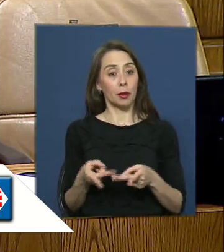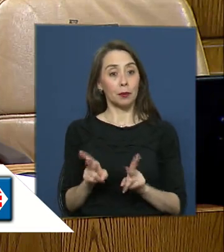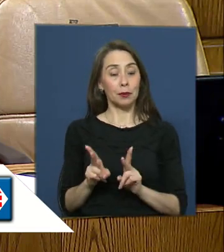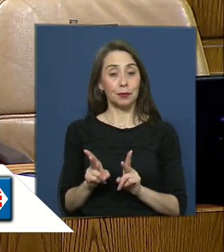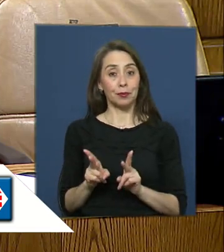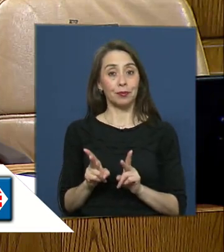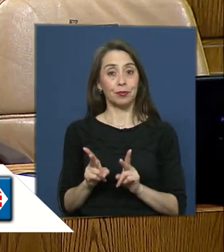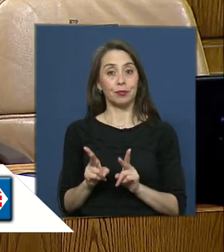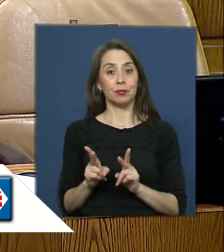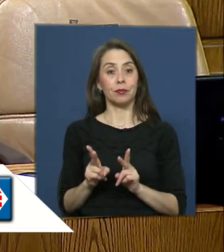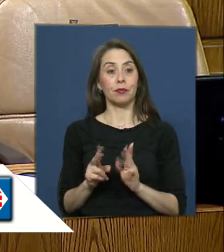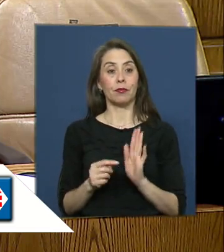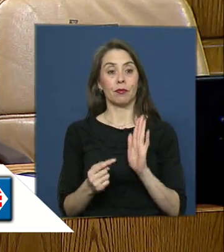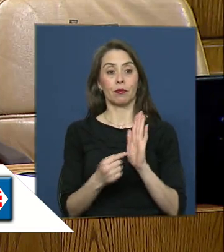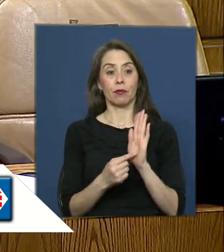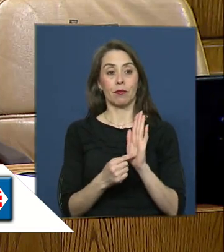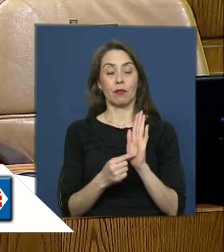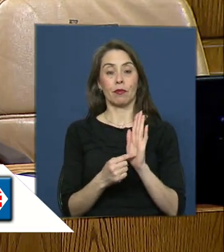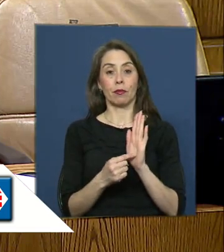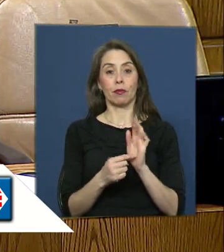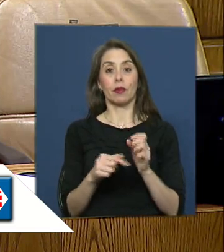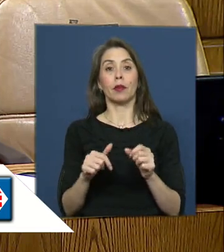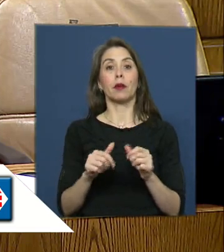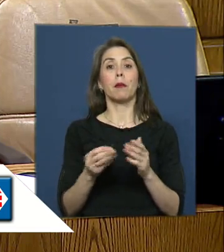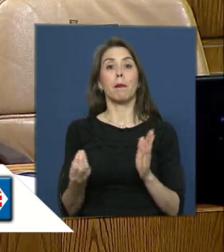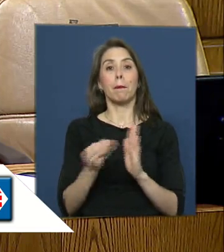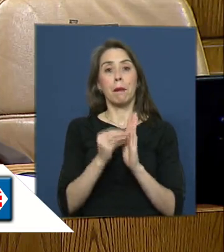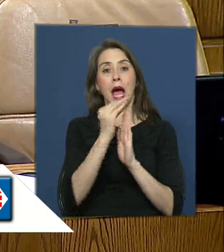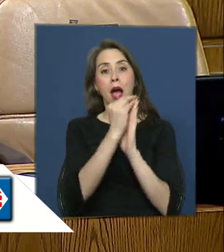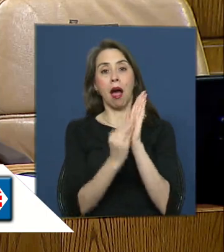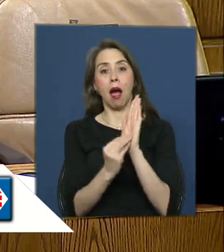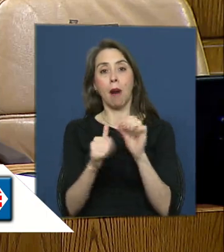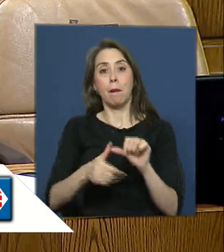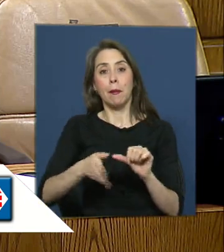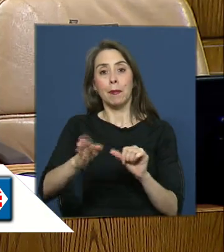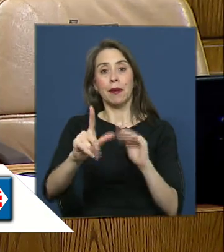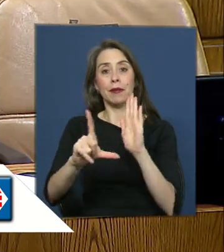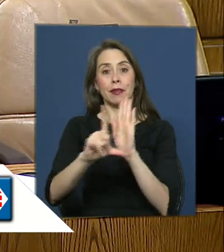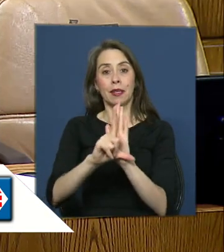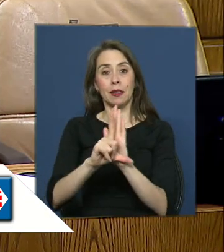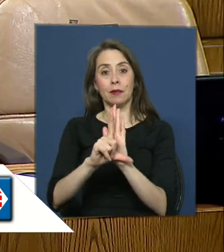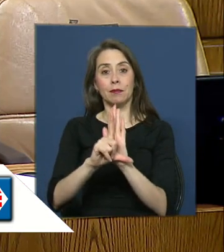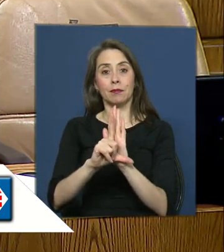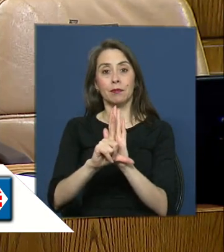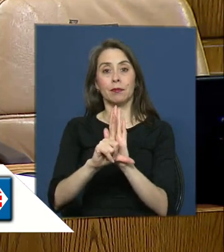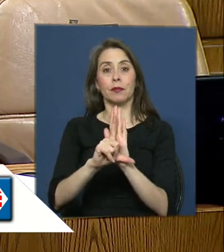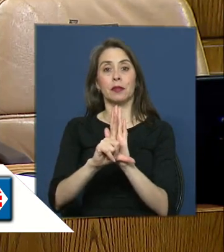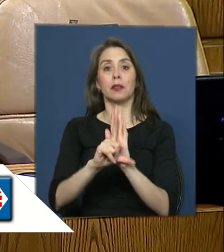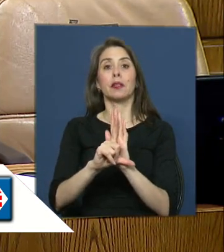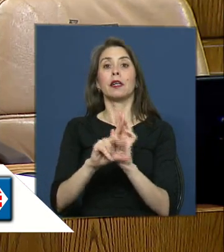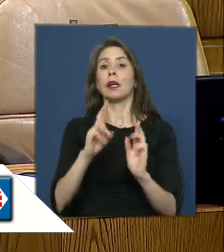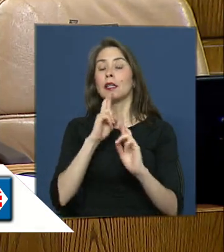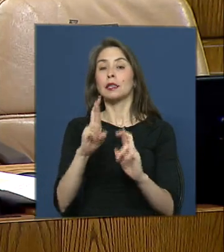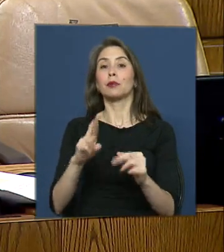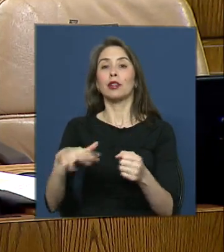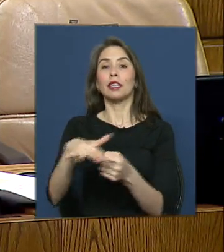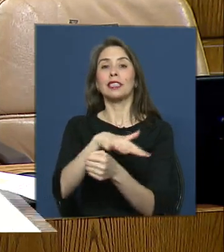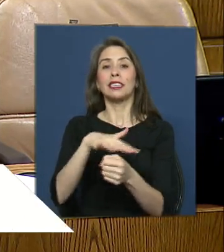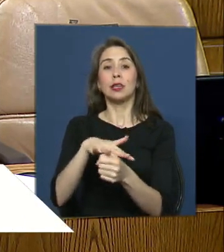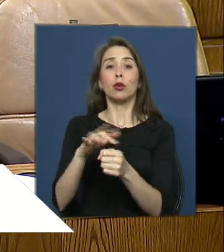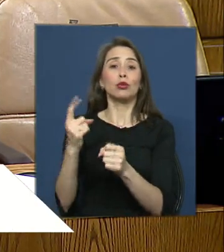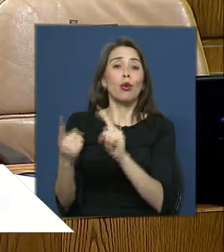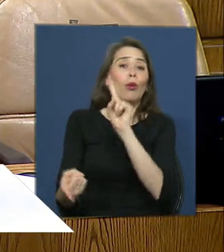generar mecanismos mucho más permanentes en la ley para atender a situaciones que son